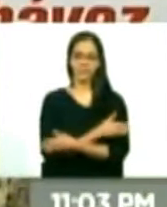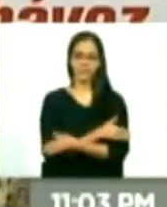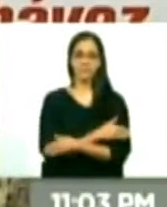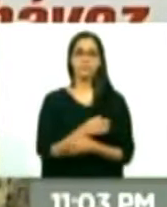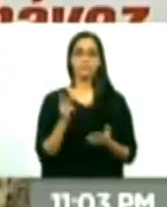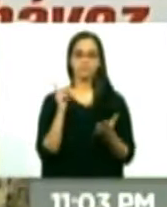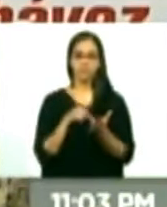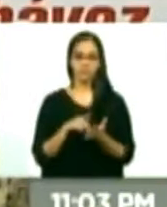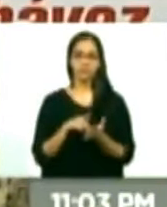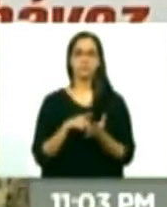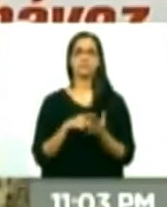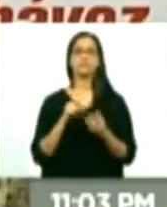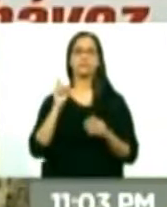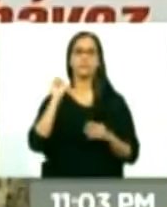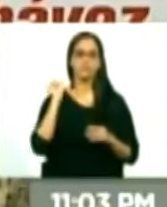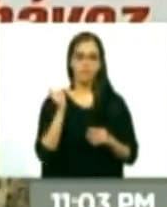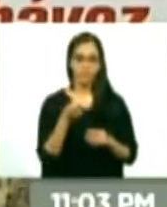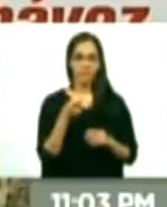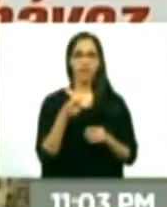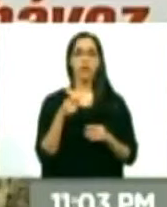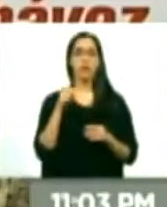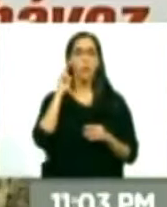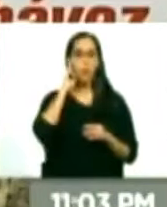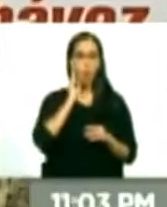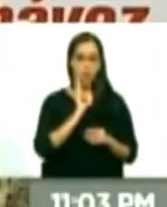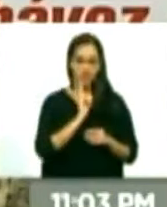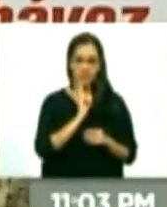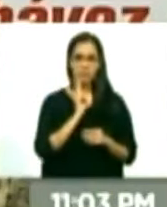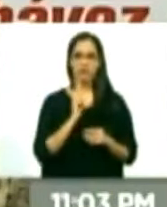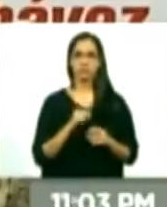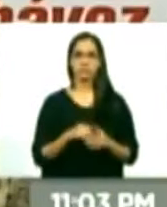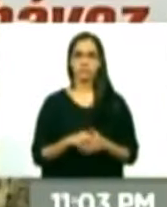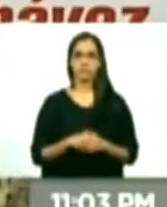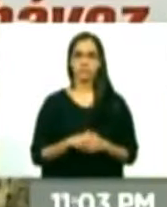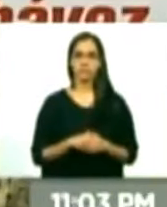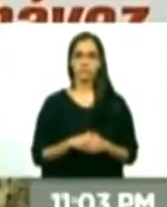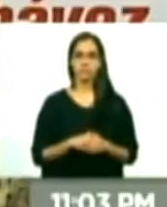Estuvimos en Guárico, estuvimos en Bolívar, estuvimos en Del Tamacuro,